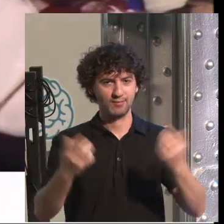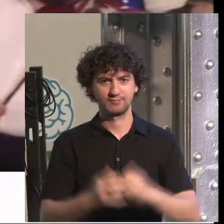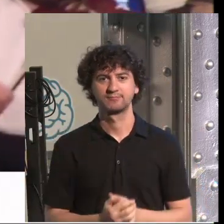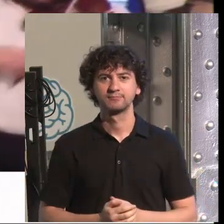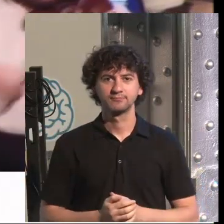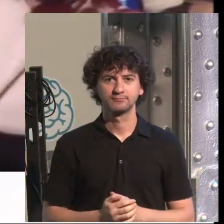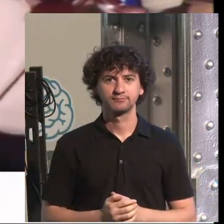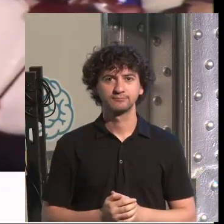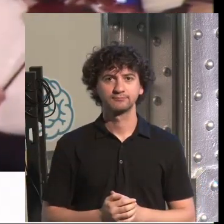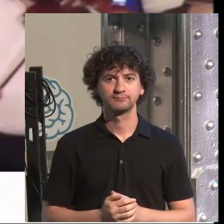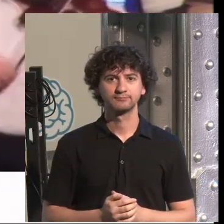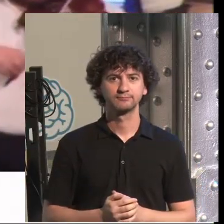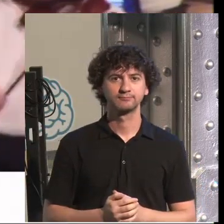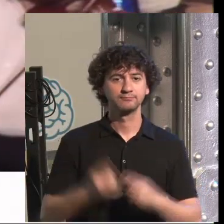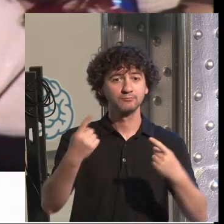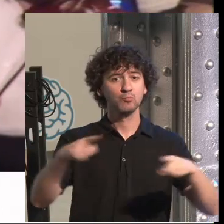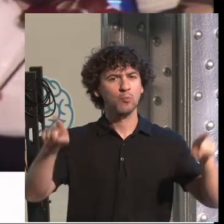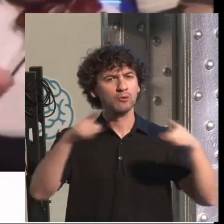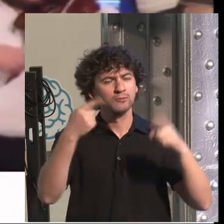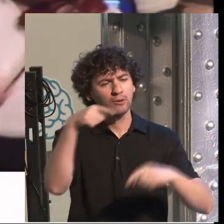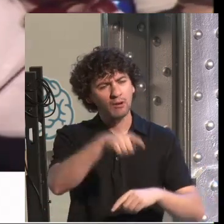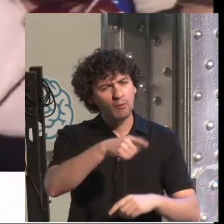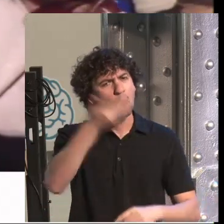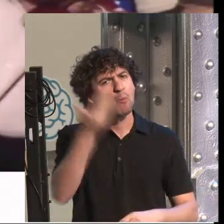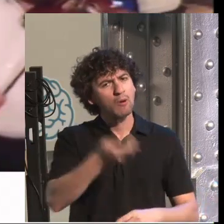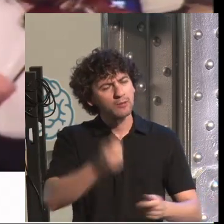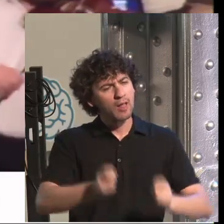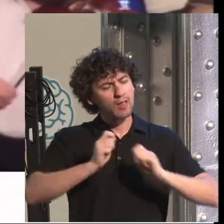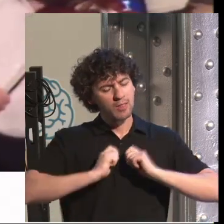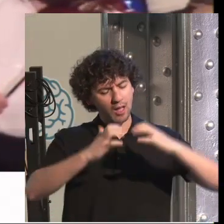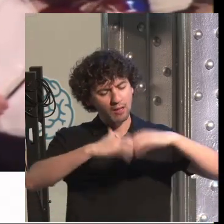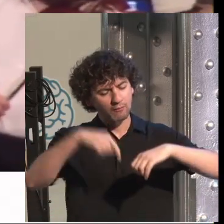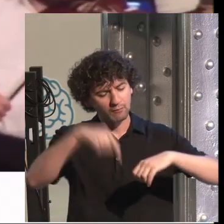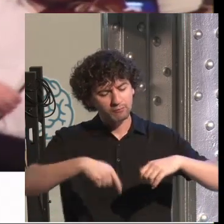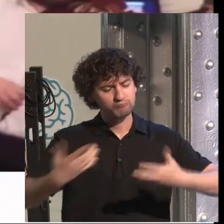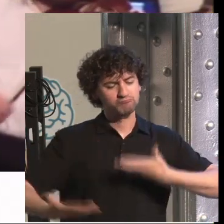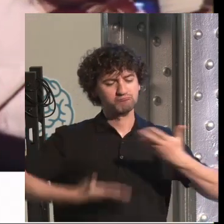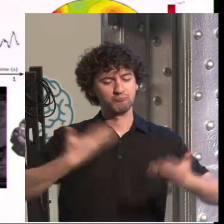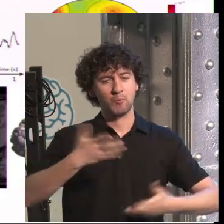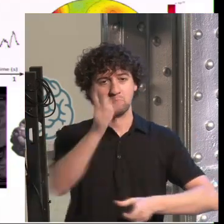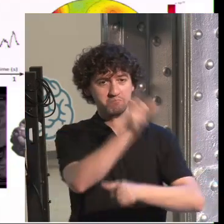Y también nos puede ayudar a entender qué valor tiene la música, ¿no?, como seres humanos.